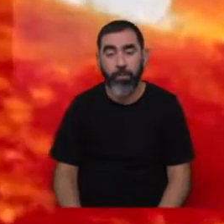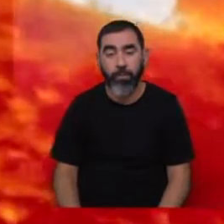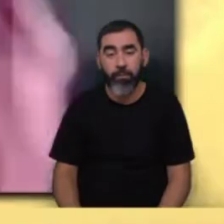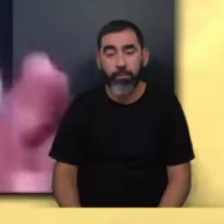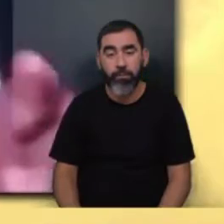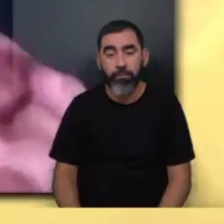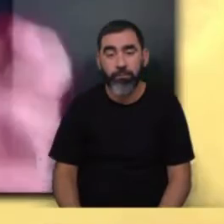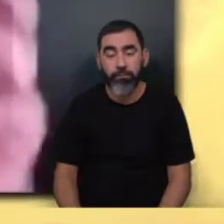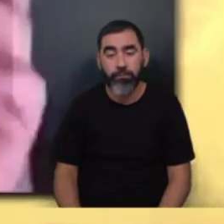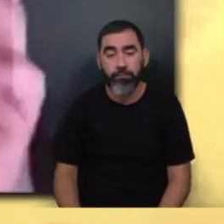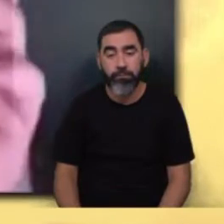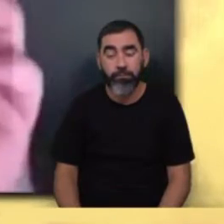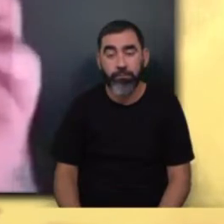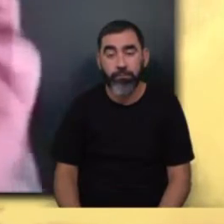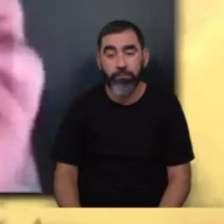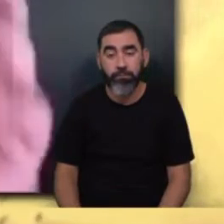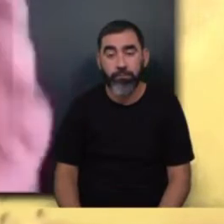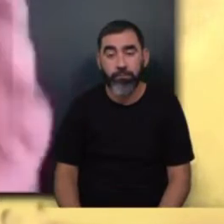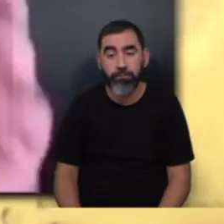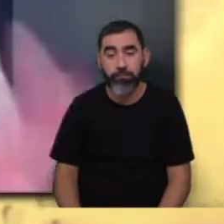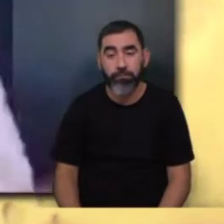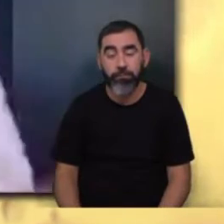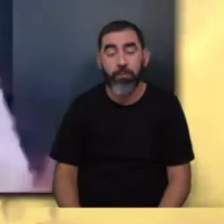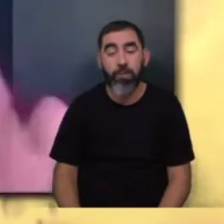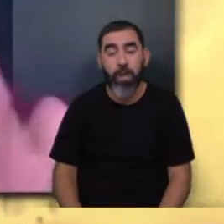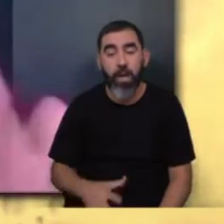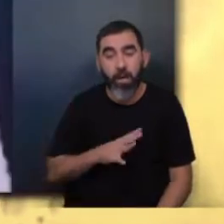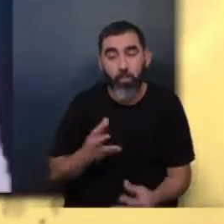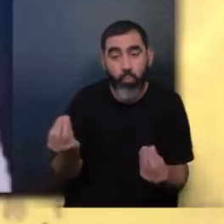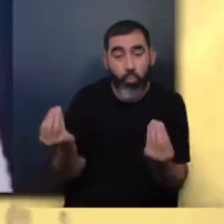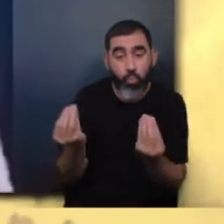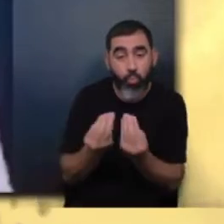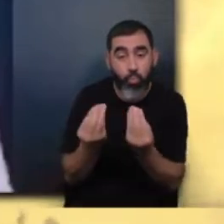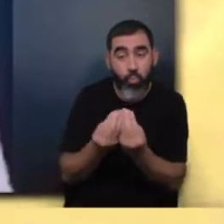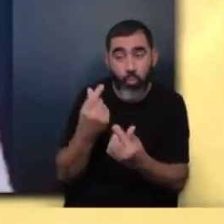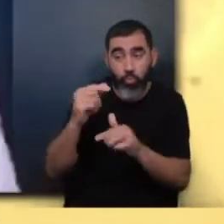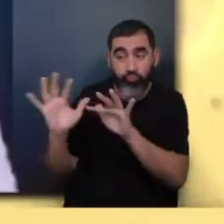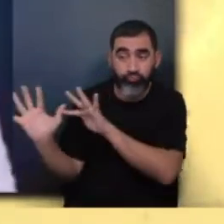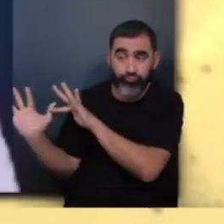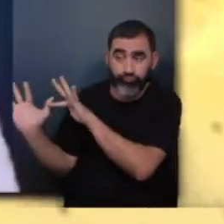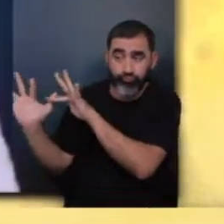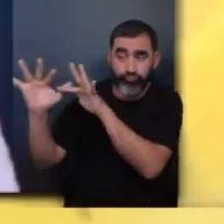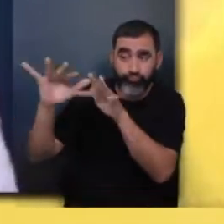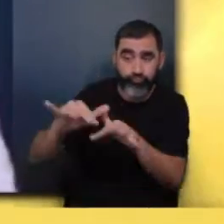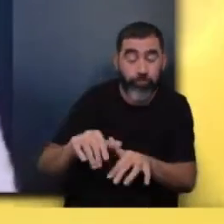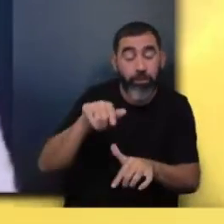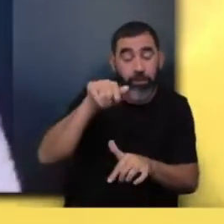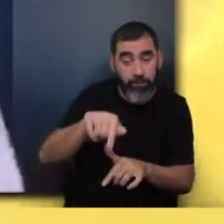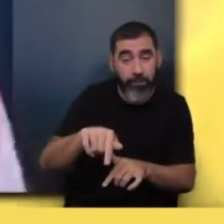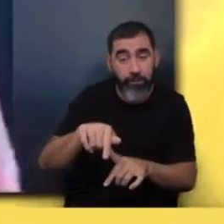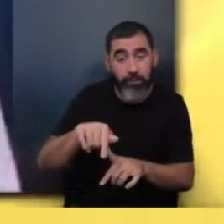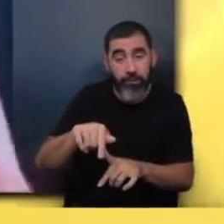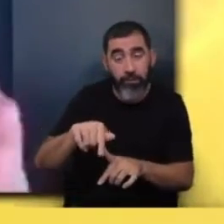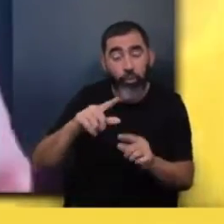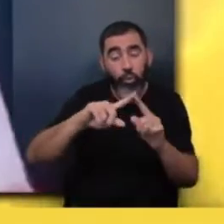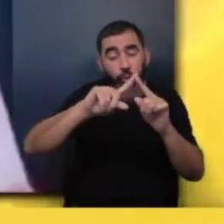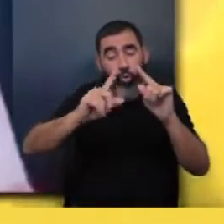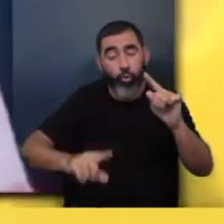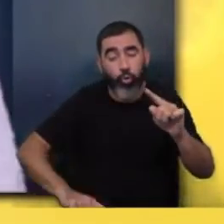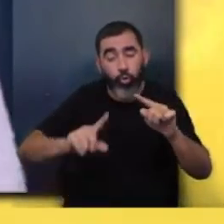Cuando tenemos una intensidad muy grande de este flujo de partículas, es que estamos hablando de una